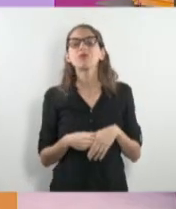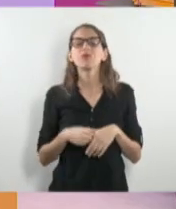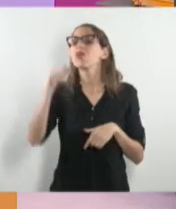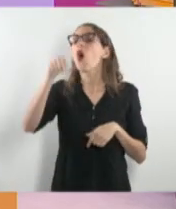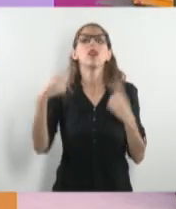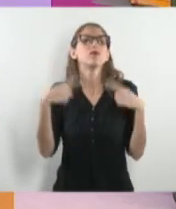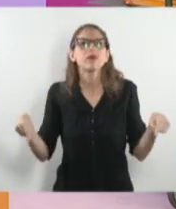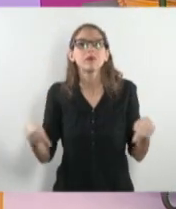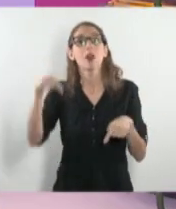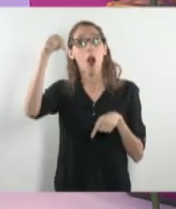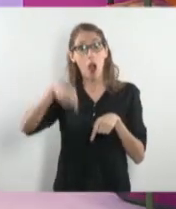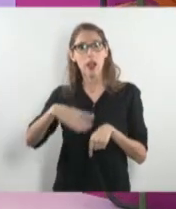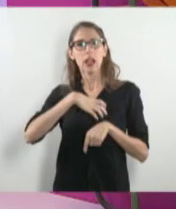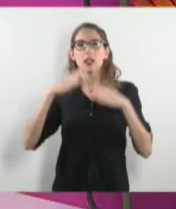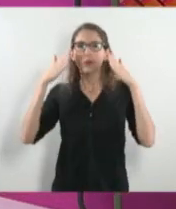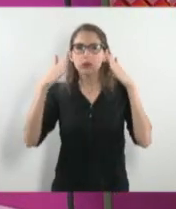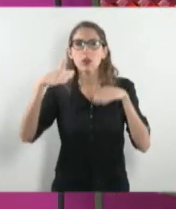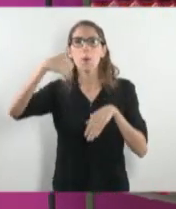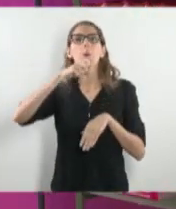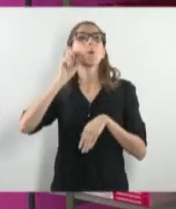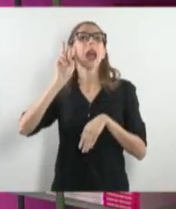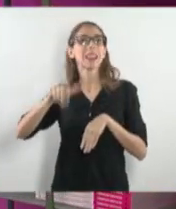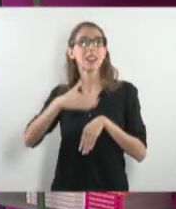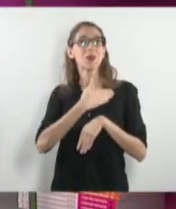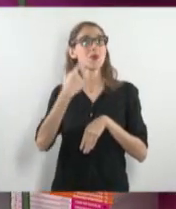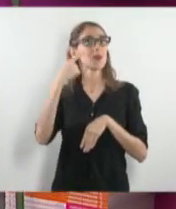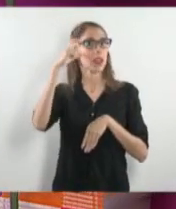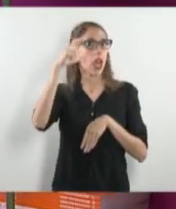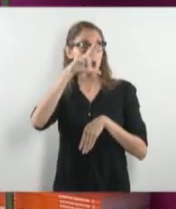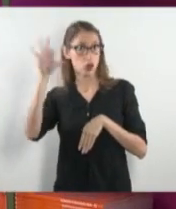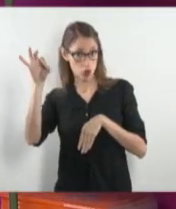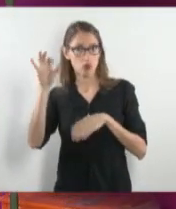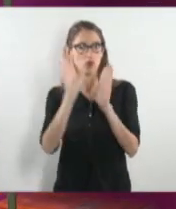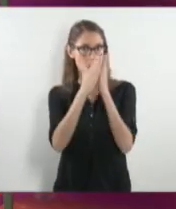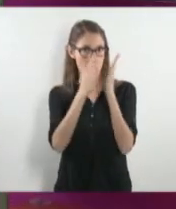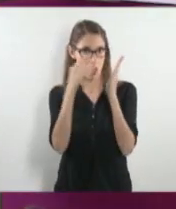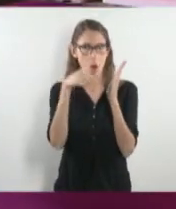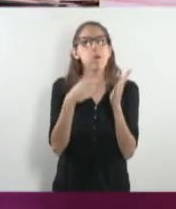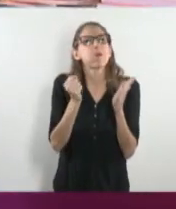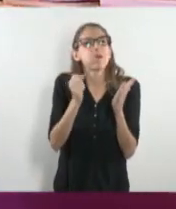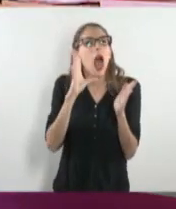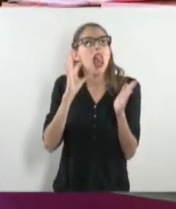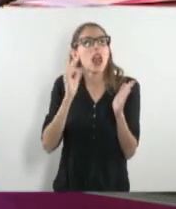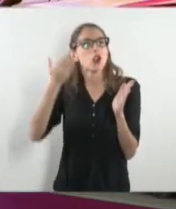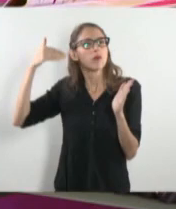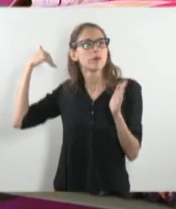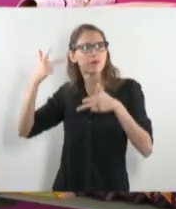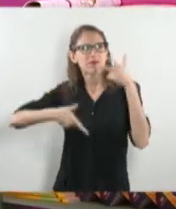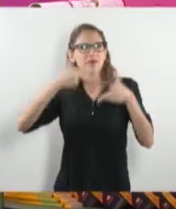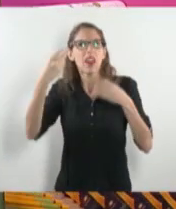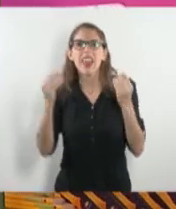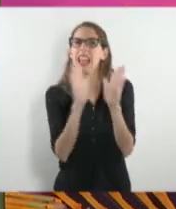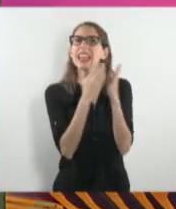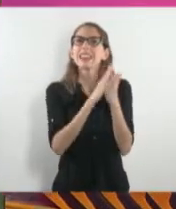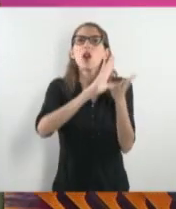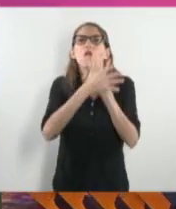de Martín Fierro. ¿Nos metemos con el Martín Fierro? Sí, habíamos hablado un poquito sobre la literatura